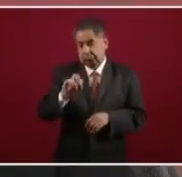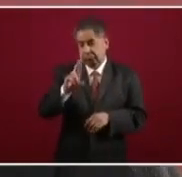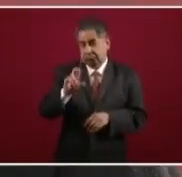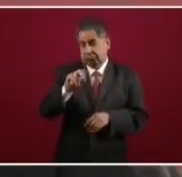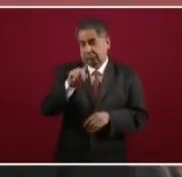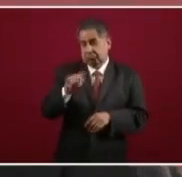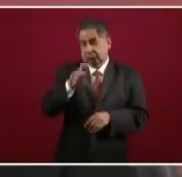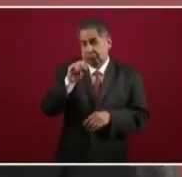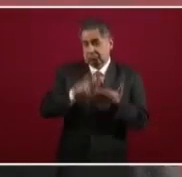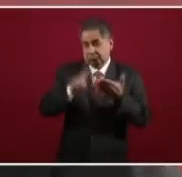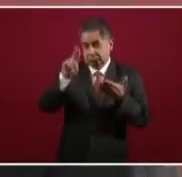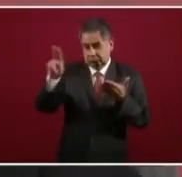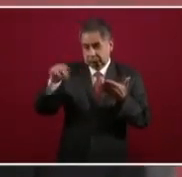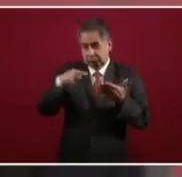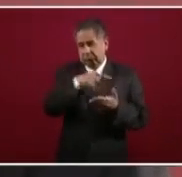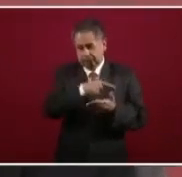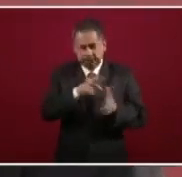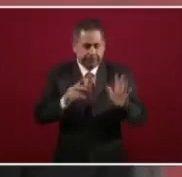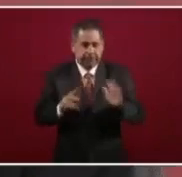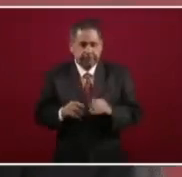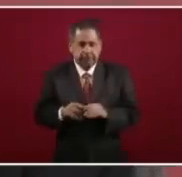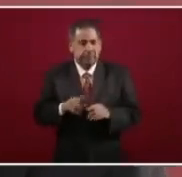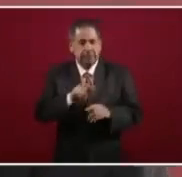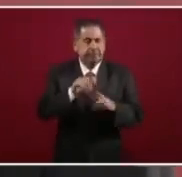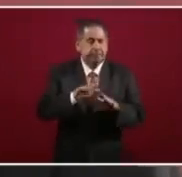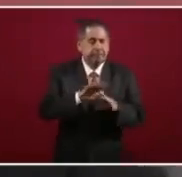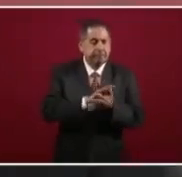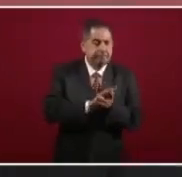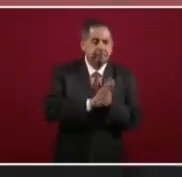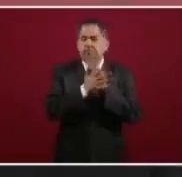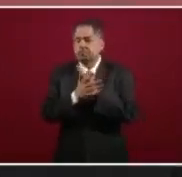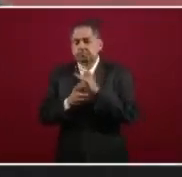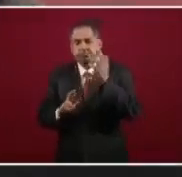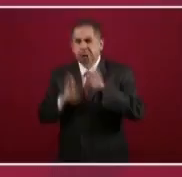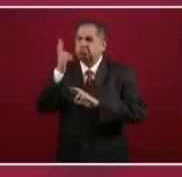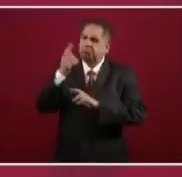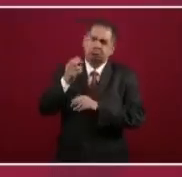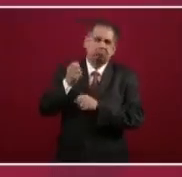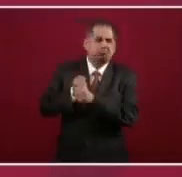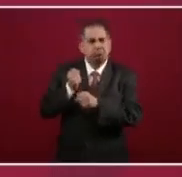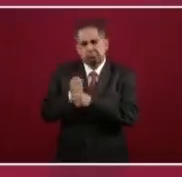que se te convierte en revolucionario